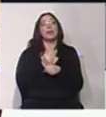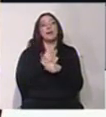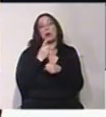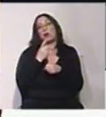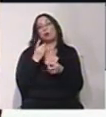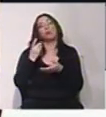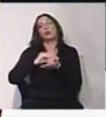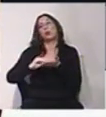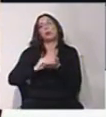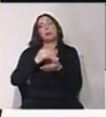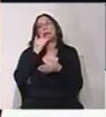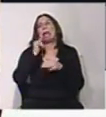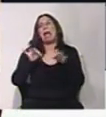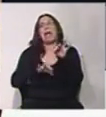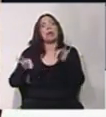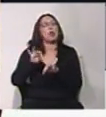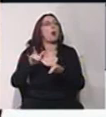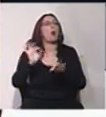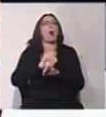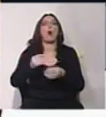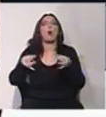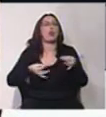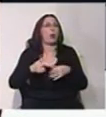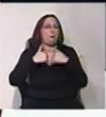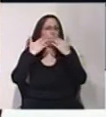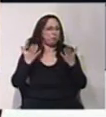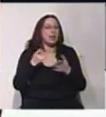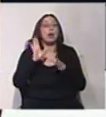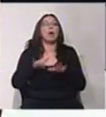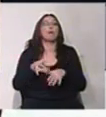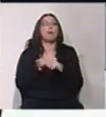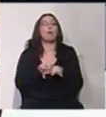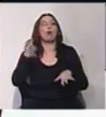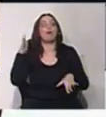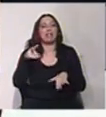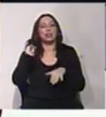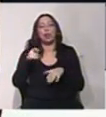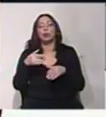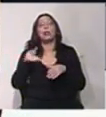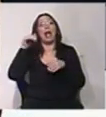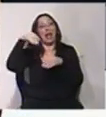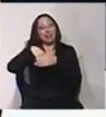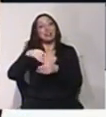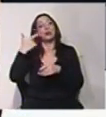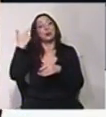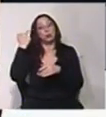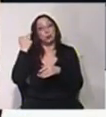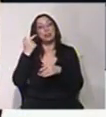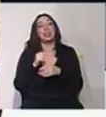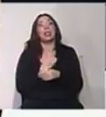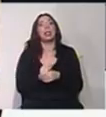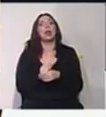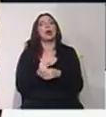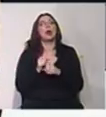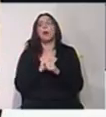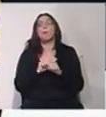sé si era estudio de arquitectos, encuestadores, no importa, sí que un estudio, gente profesional, que habían sufrido un suicidio, creo, 30. Y no podían,